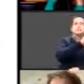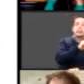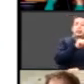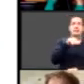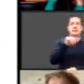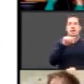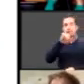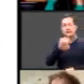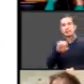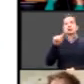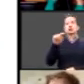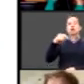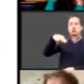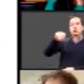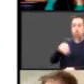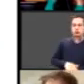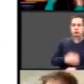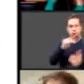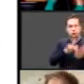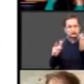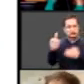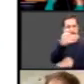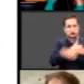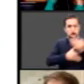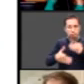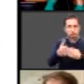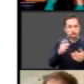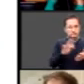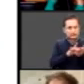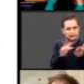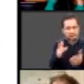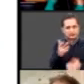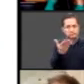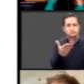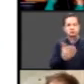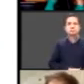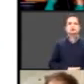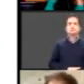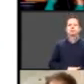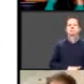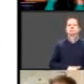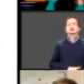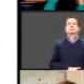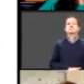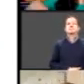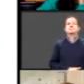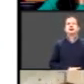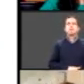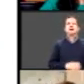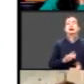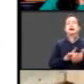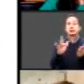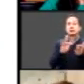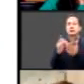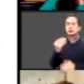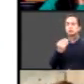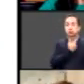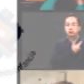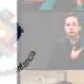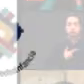gracias Ipina muchas gracias a ustedes gracias de verdad gracias mucho gusto gracias